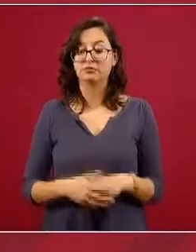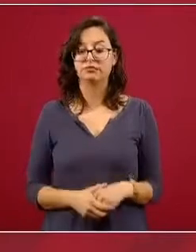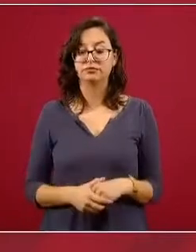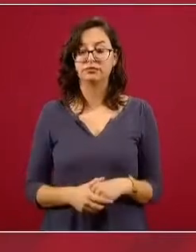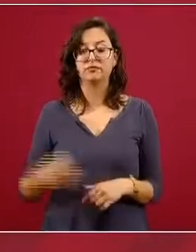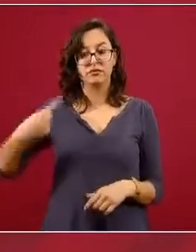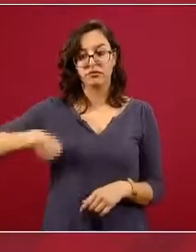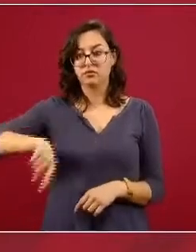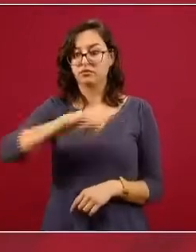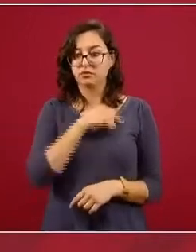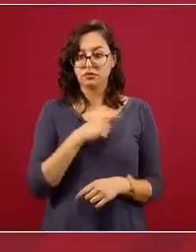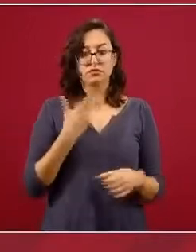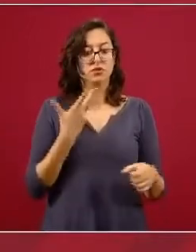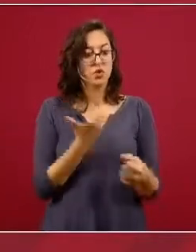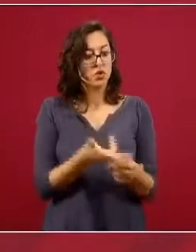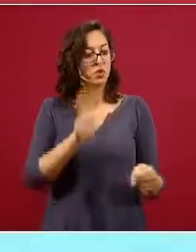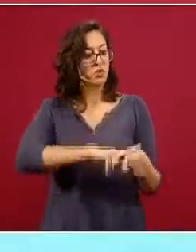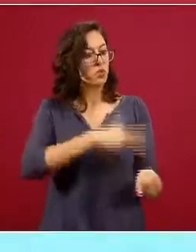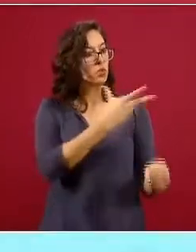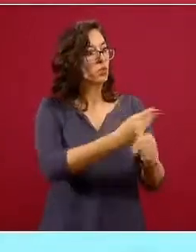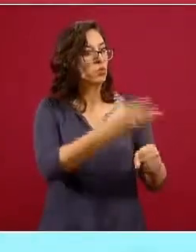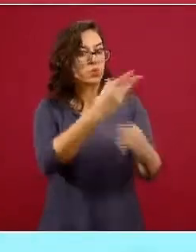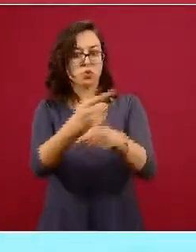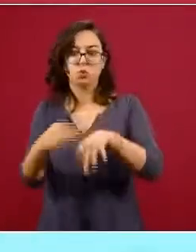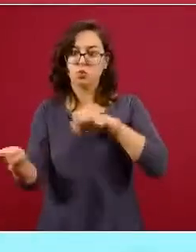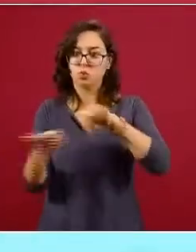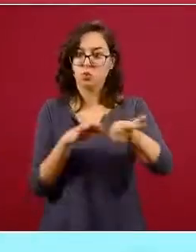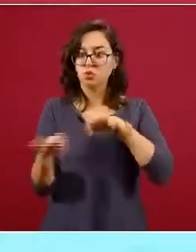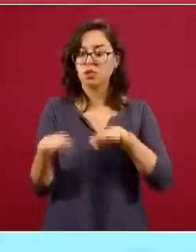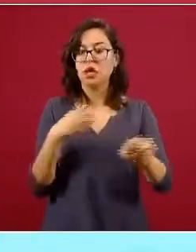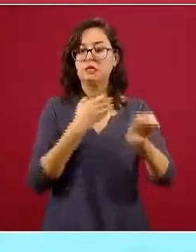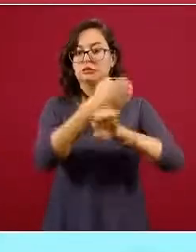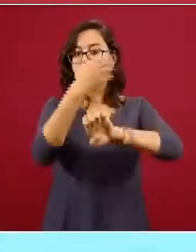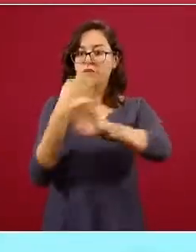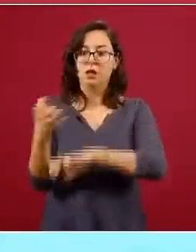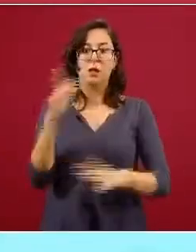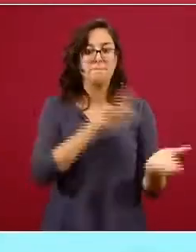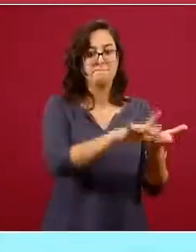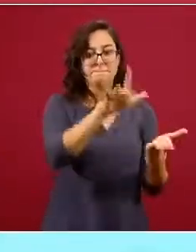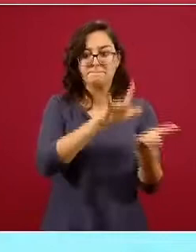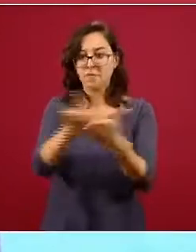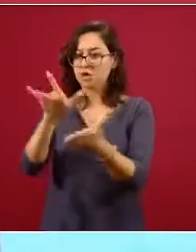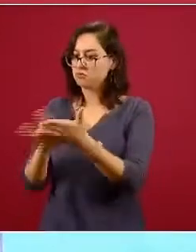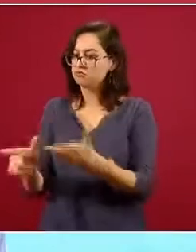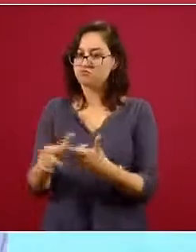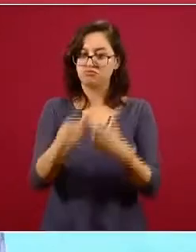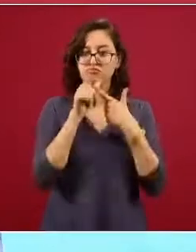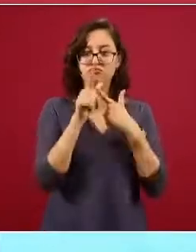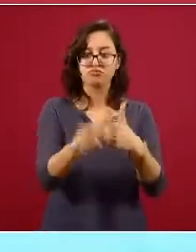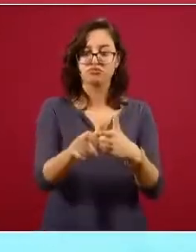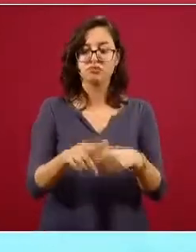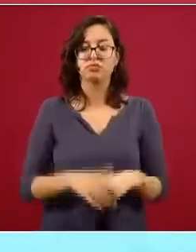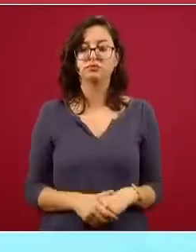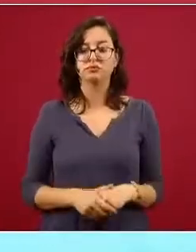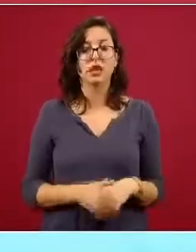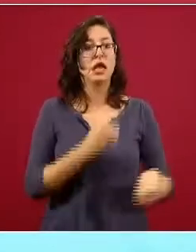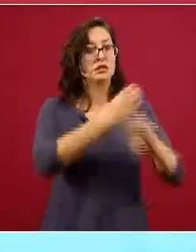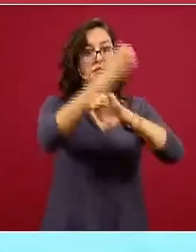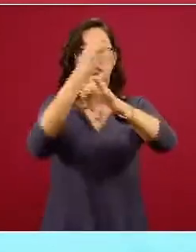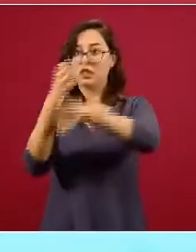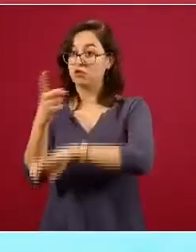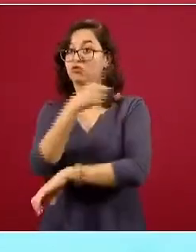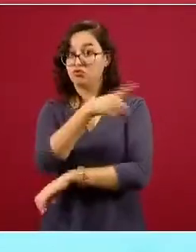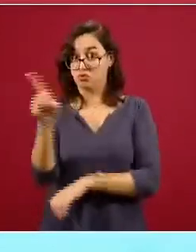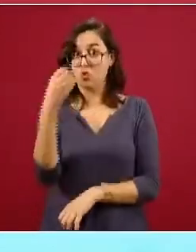seguiremos trabajando en la reconversión hospitalaria, apoyando a los estados. Los estados tienen la obligación de hacer